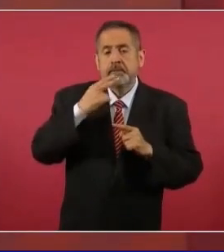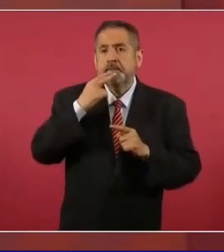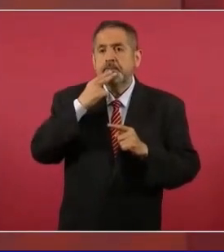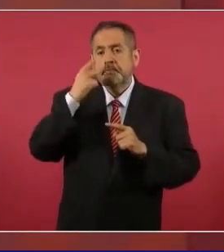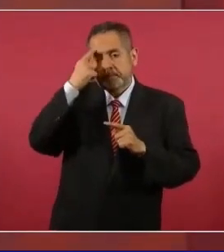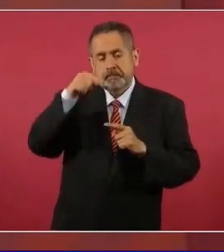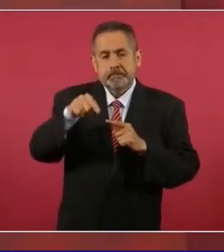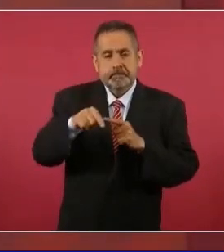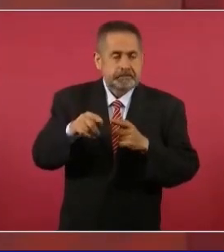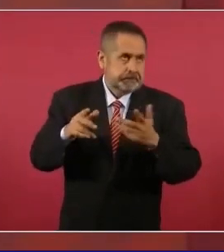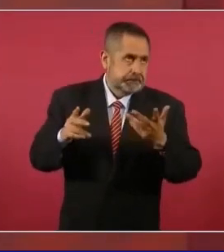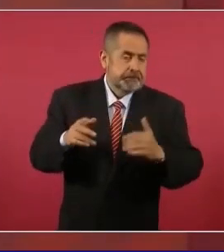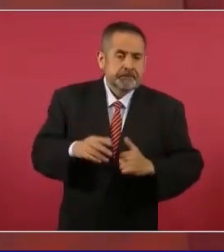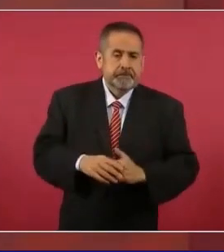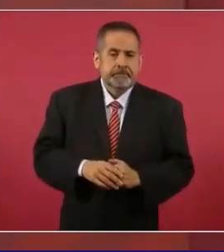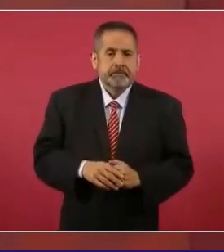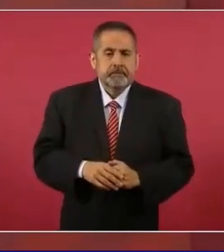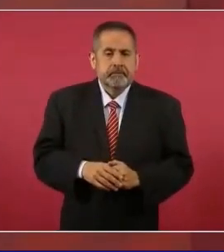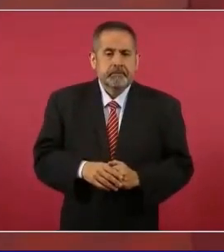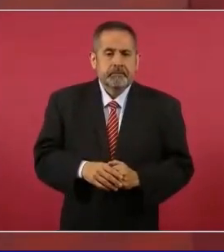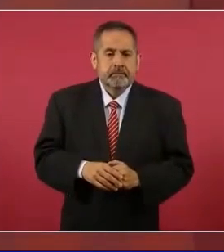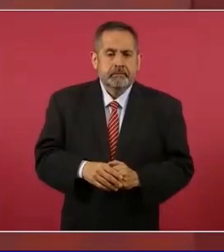o